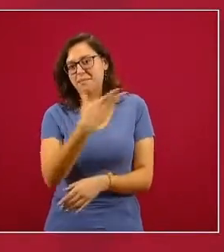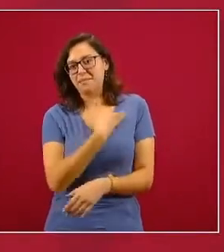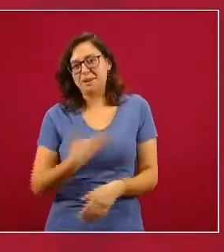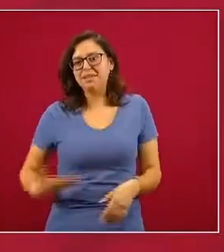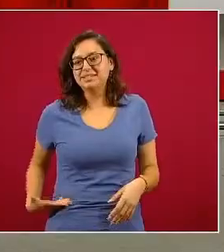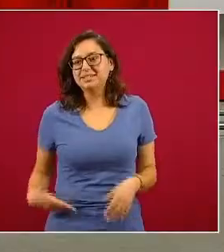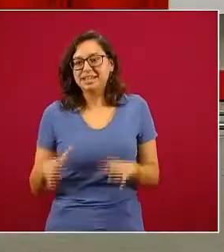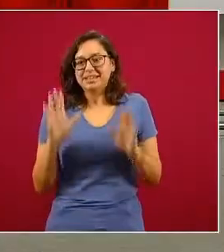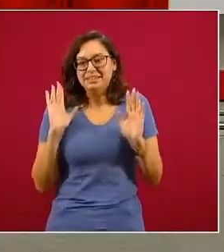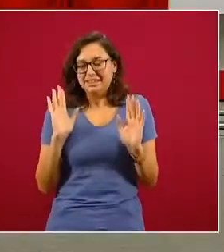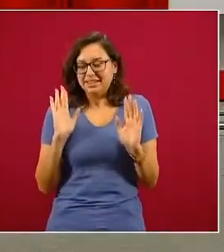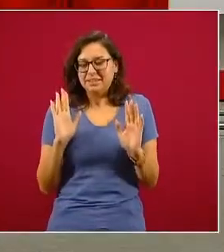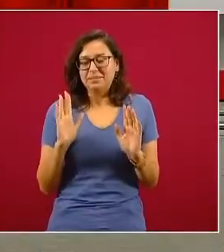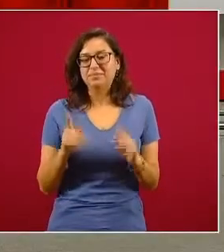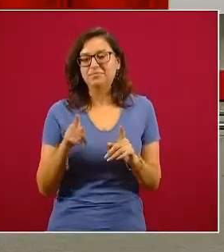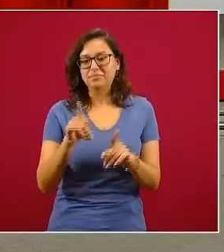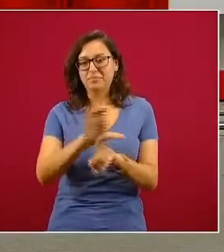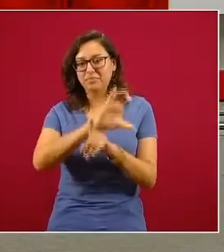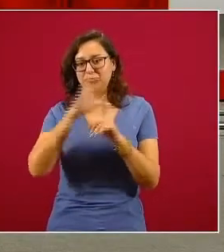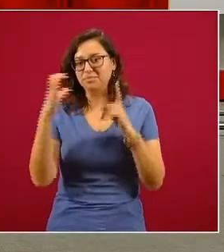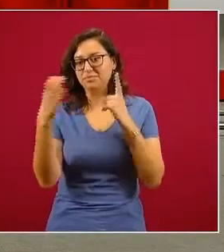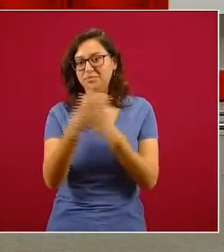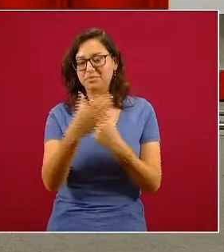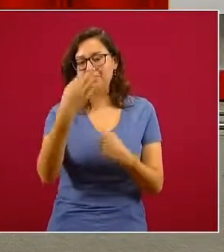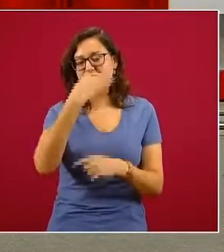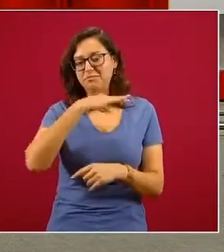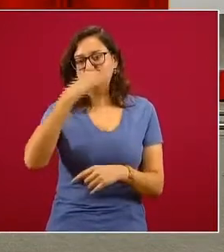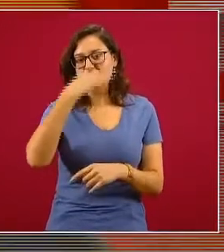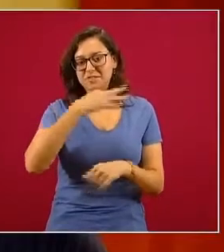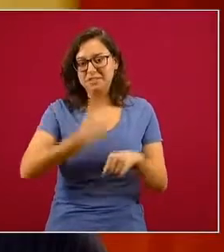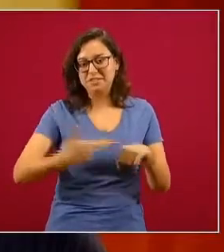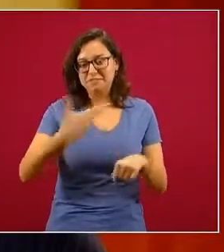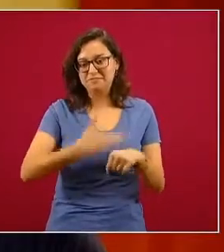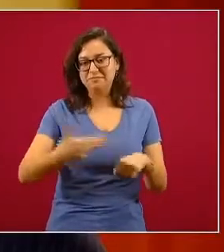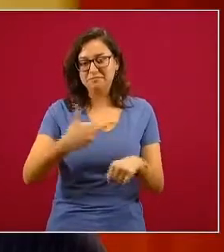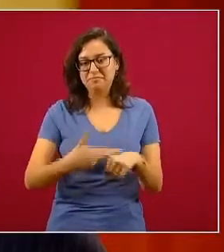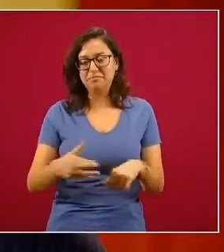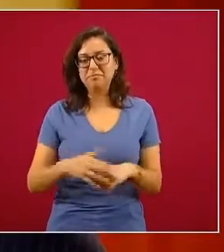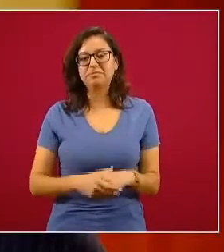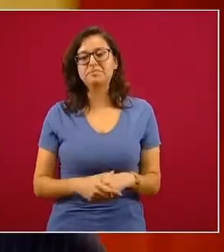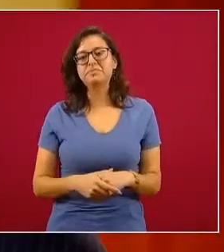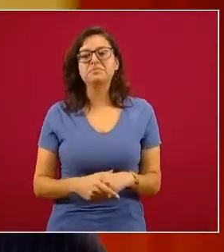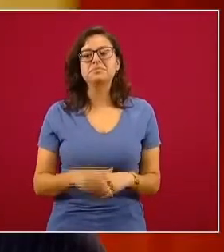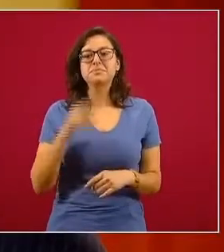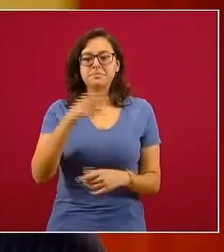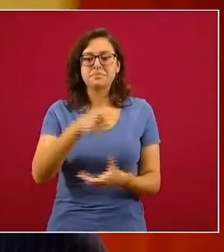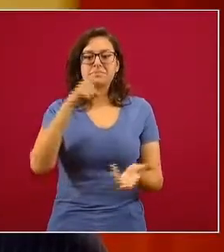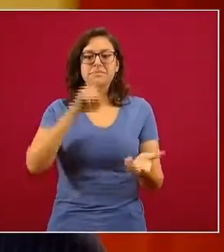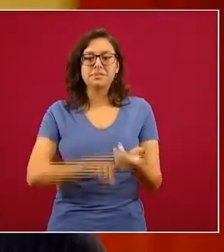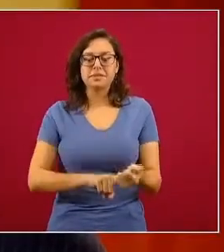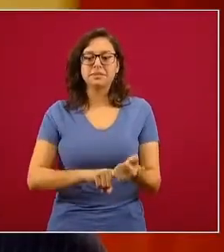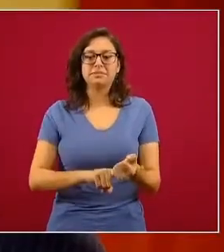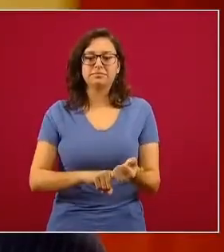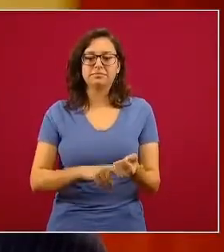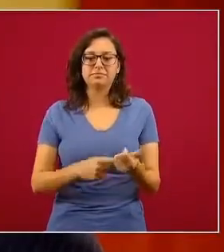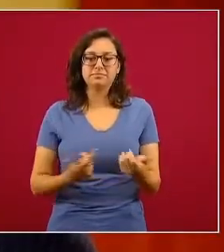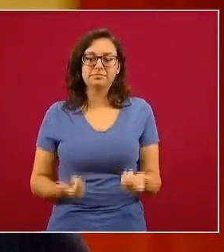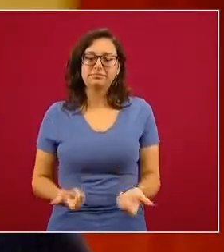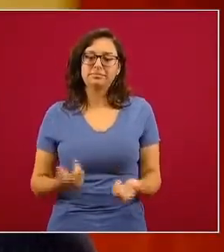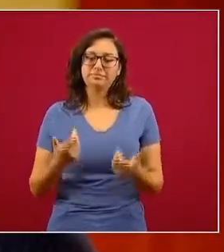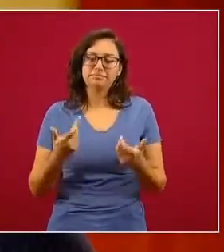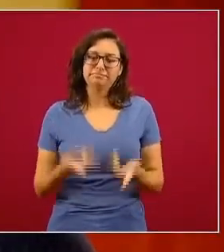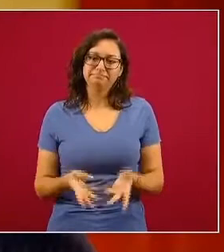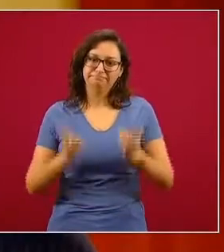seguramente, o del comité organizador de las fiestas patrias, en el que participa de manera protagónica nuestras heroicas